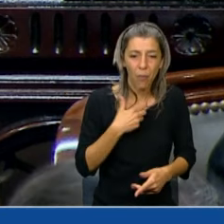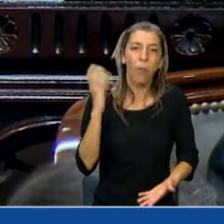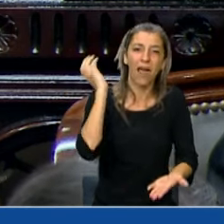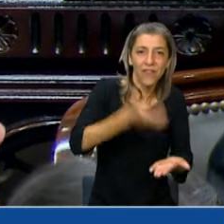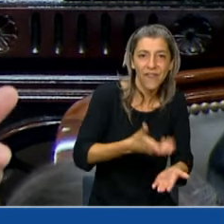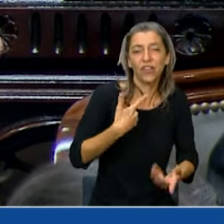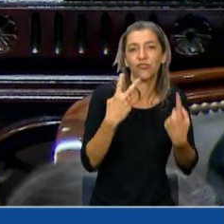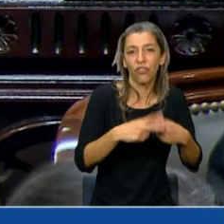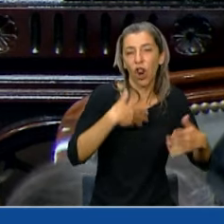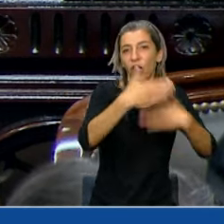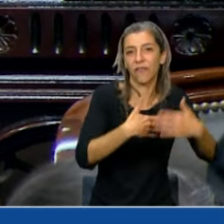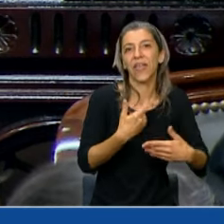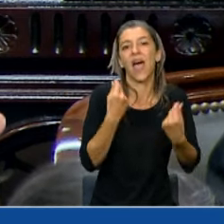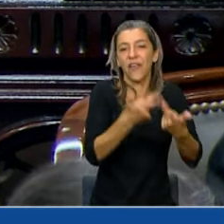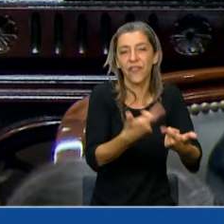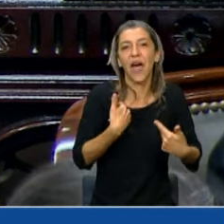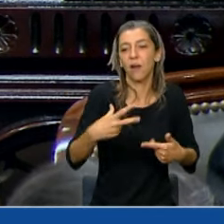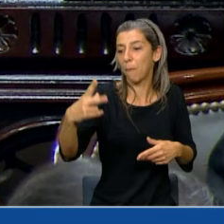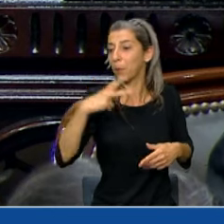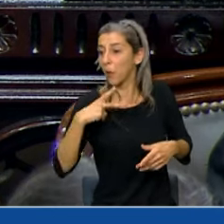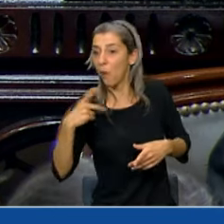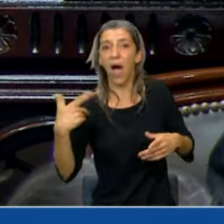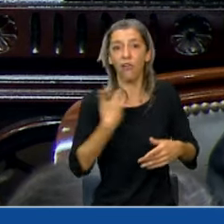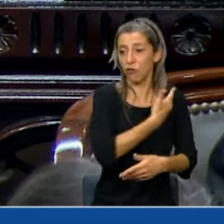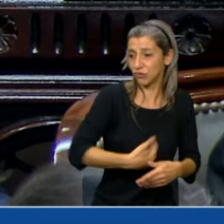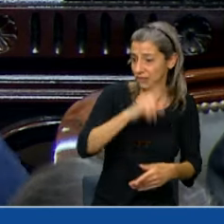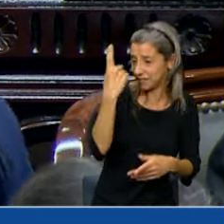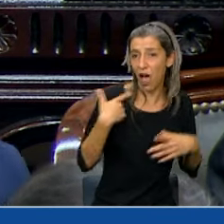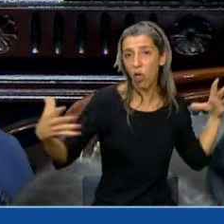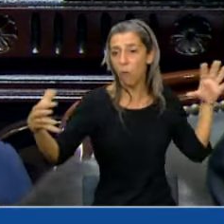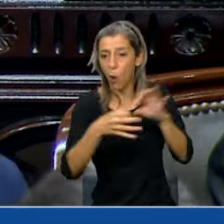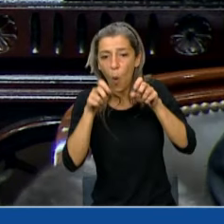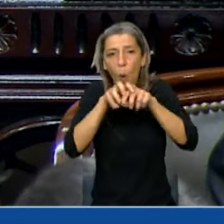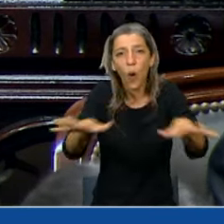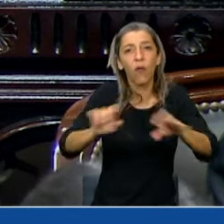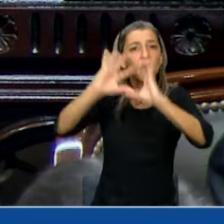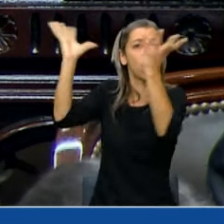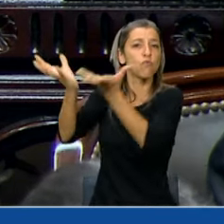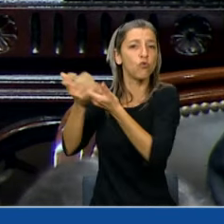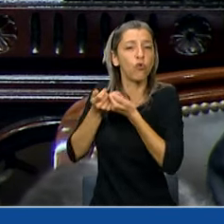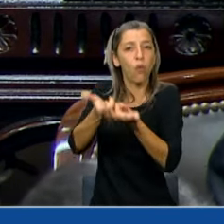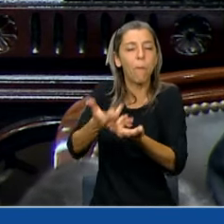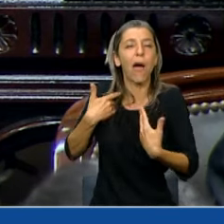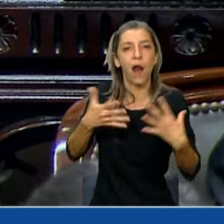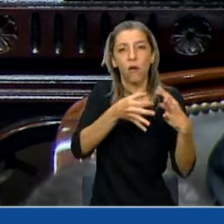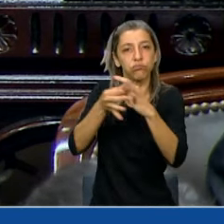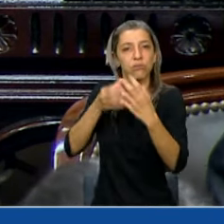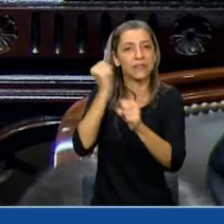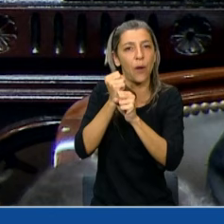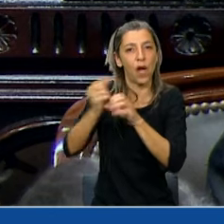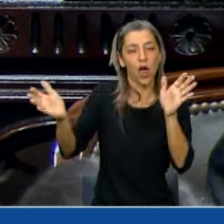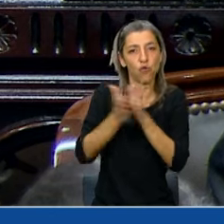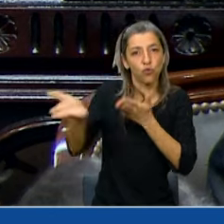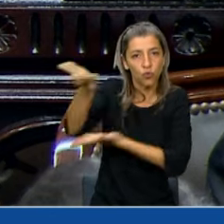privadas en alianzas con sectores productivos y establecer redes internacionales de de colaboración como lo